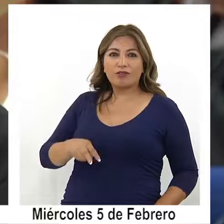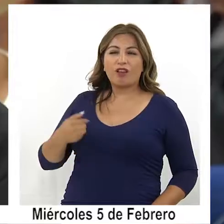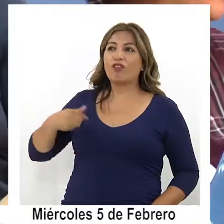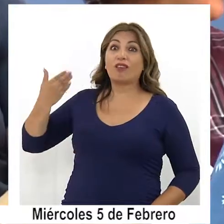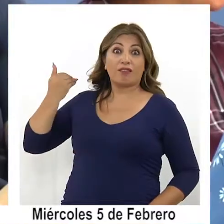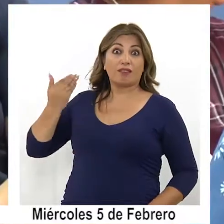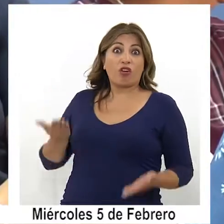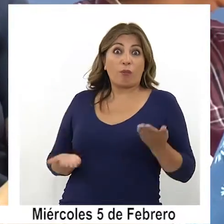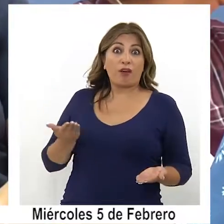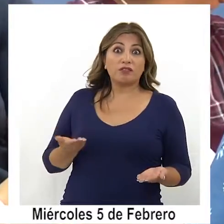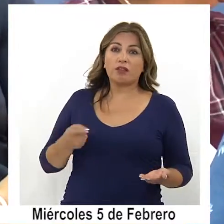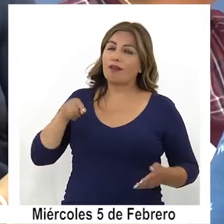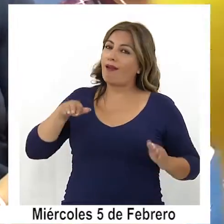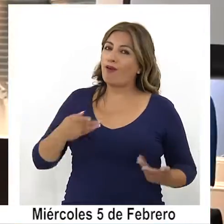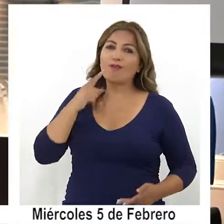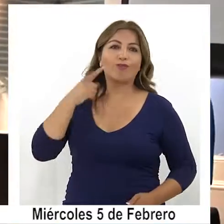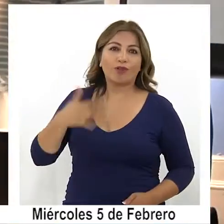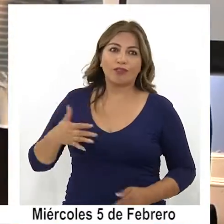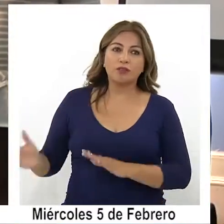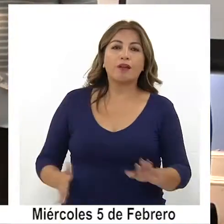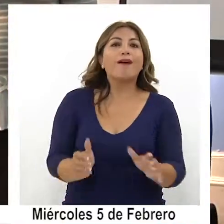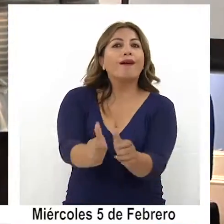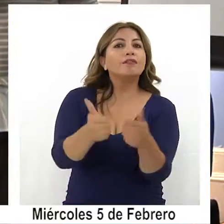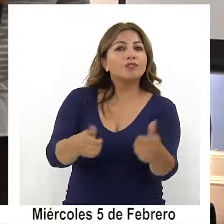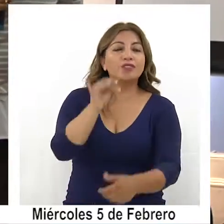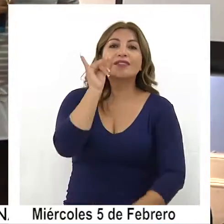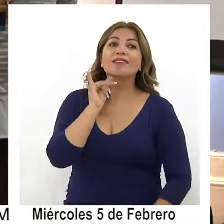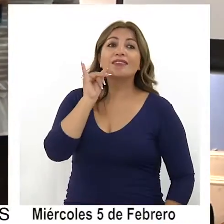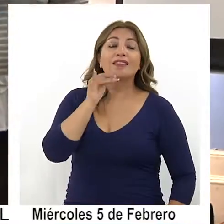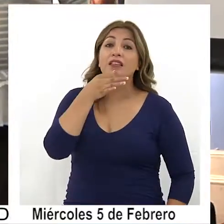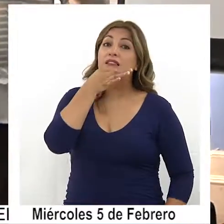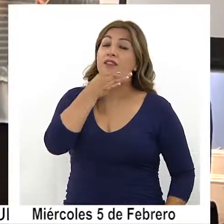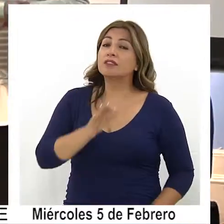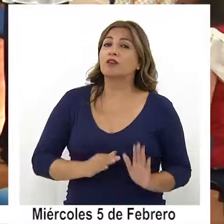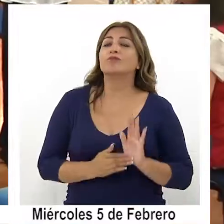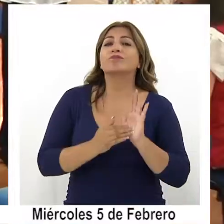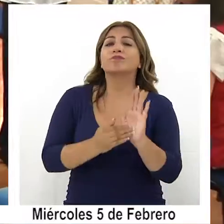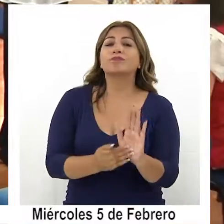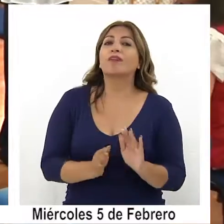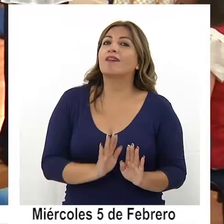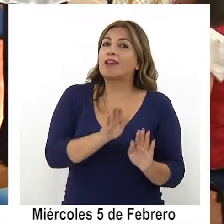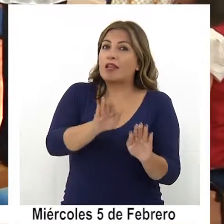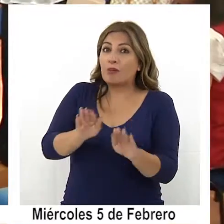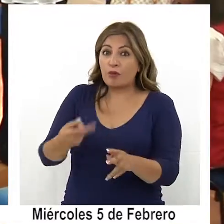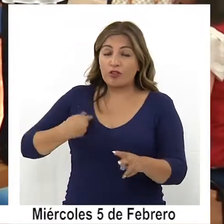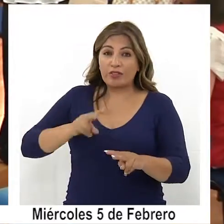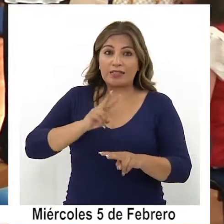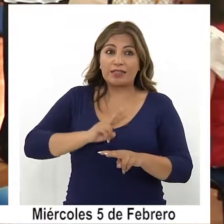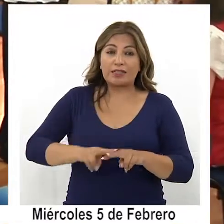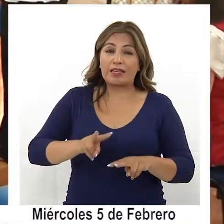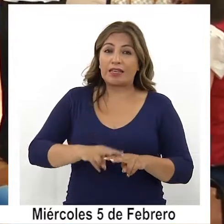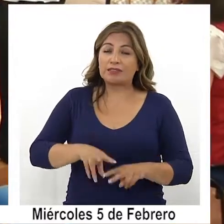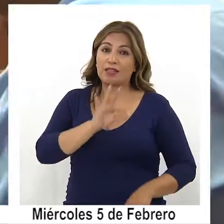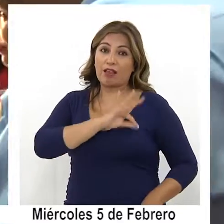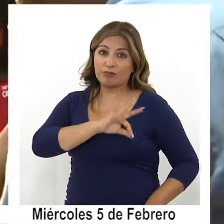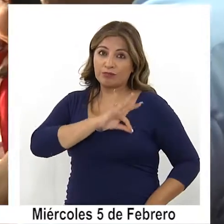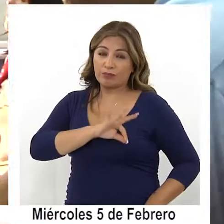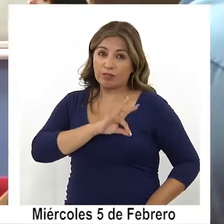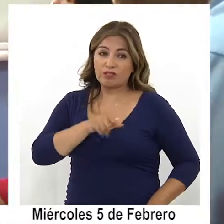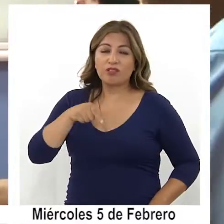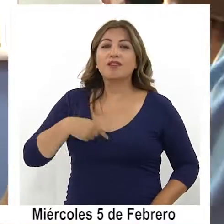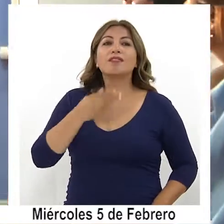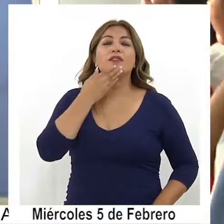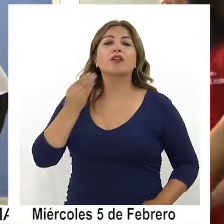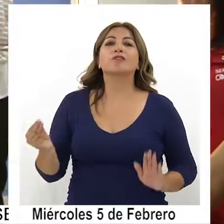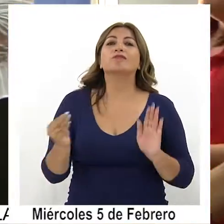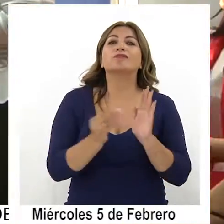de lo que recibían es bastante importante. Las autoridades de la región destacaron los beneficios que trae el Pilar Solidario,